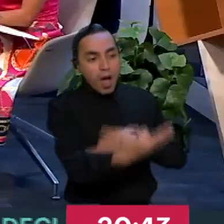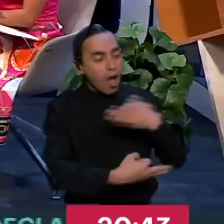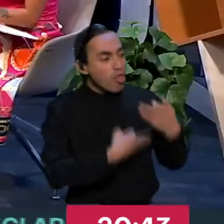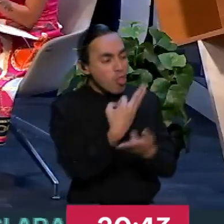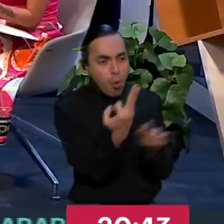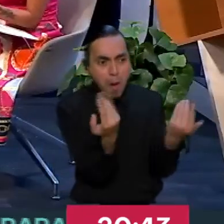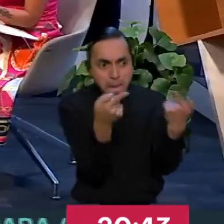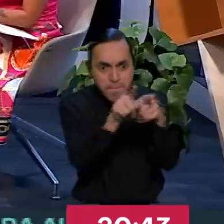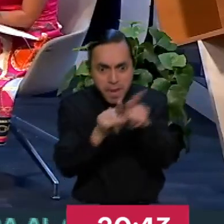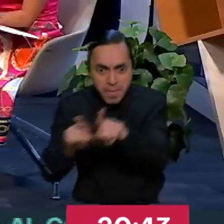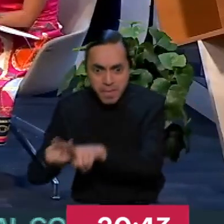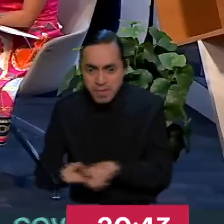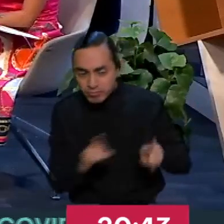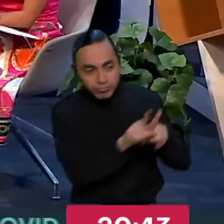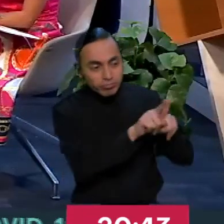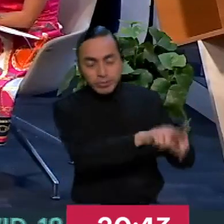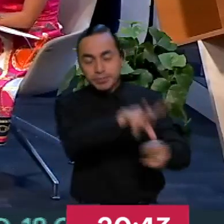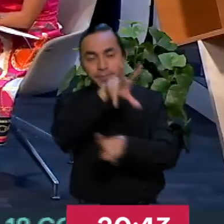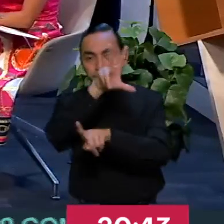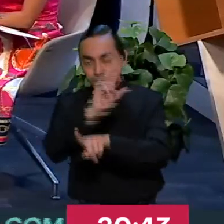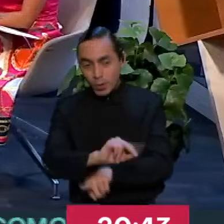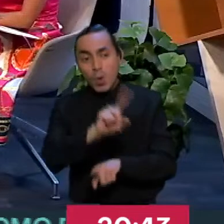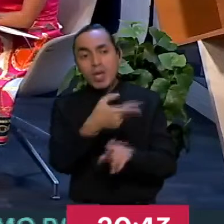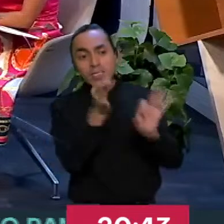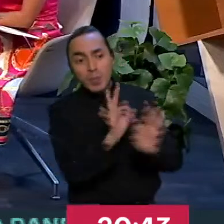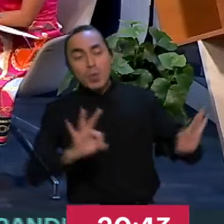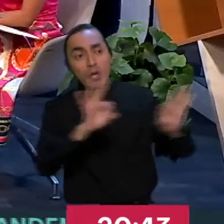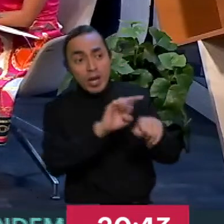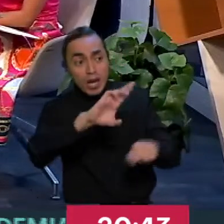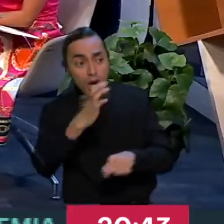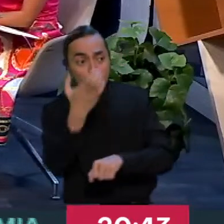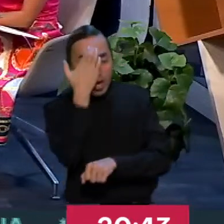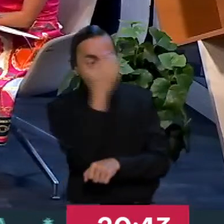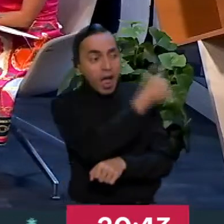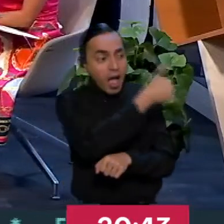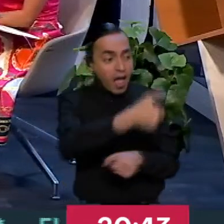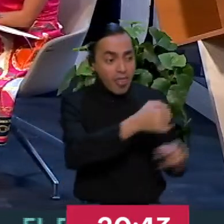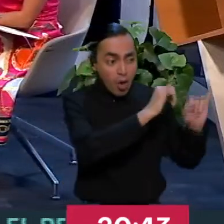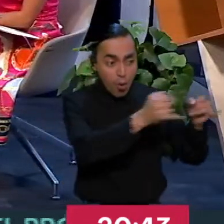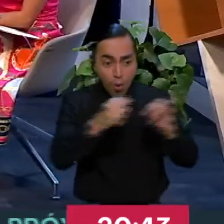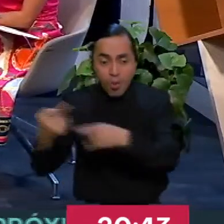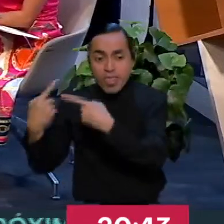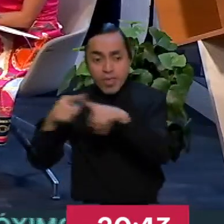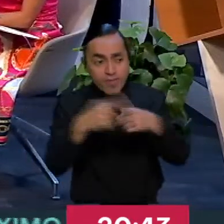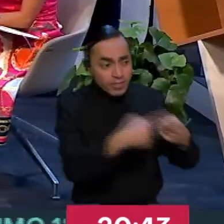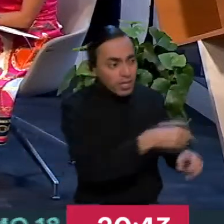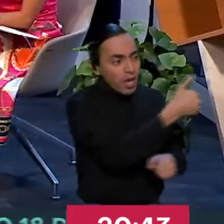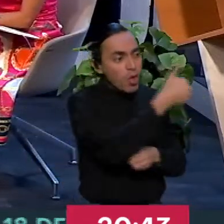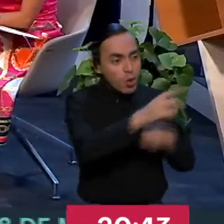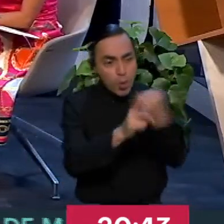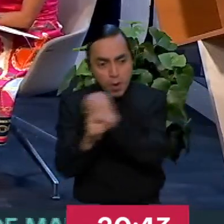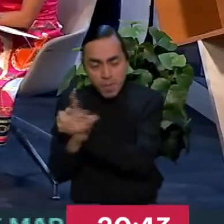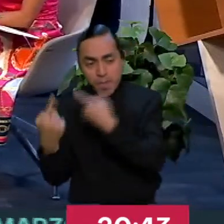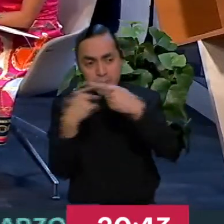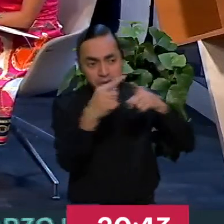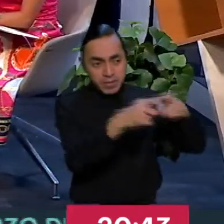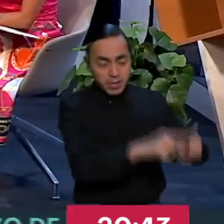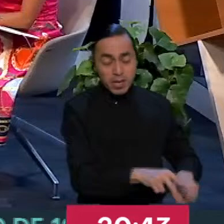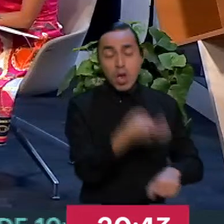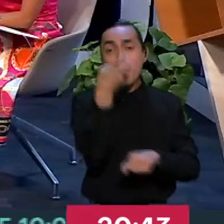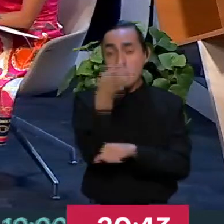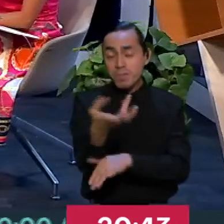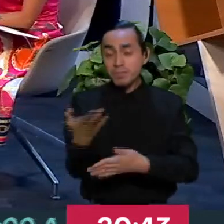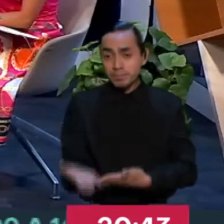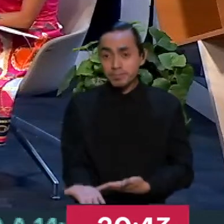mismo saquito, ¿no? Es importante reconocer que somos diversas, con problemáticas, con posiciones distintas y por lo